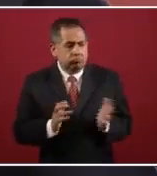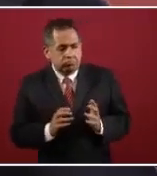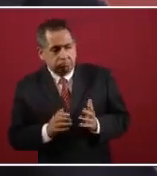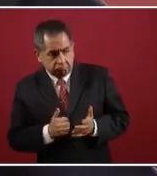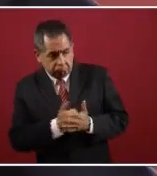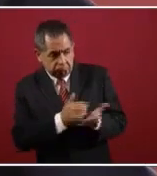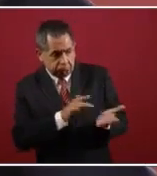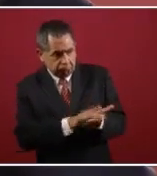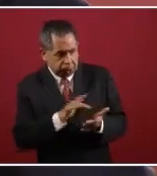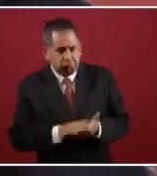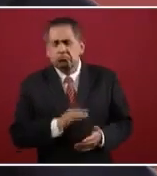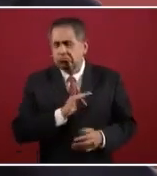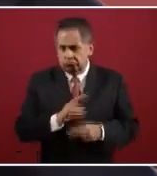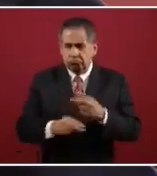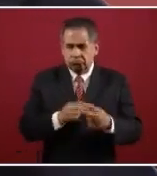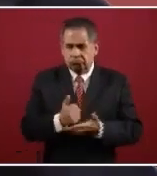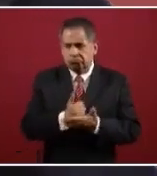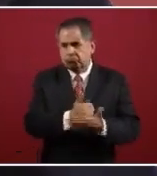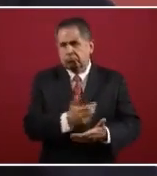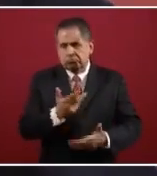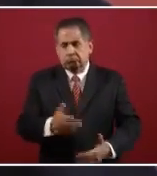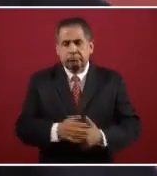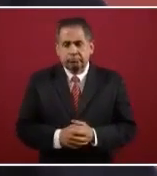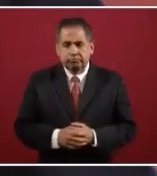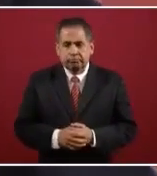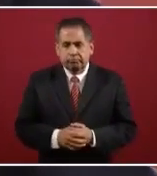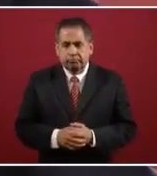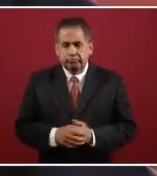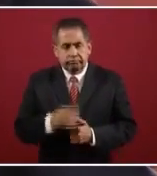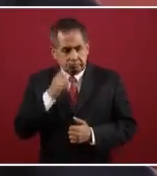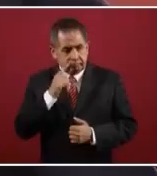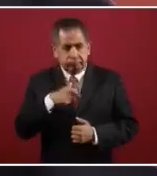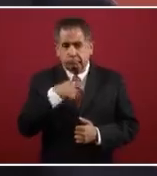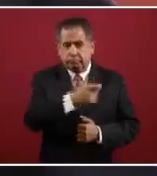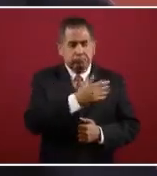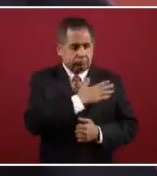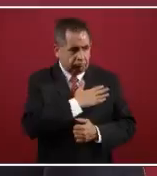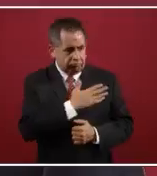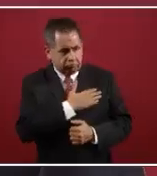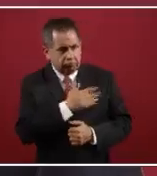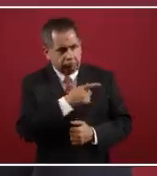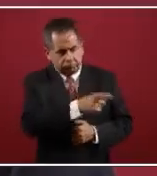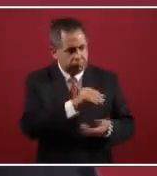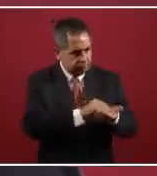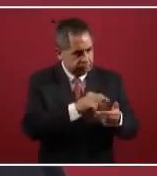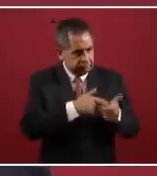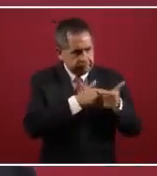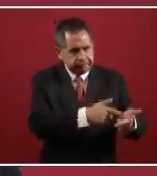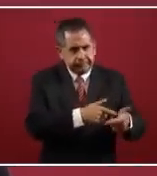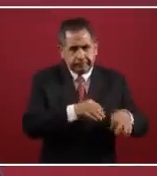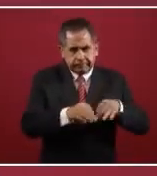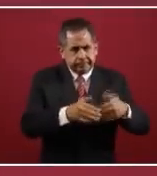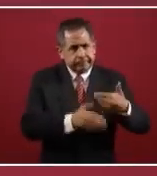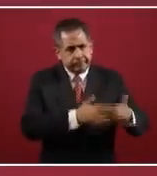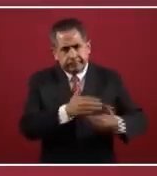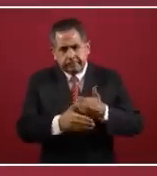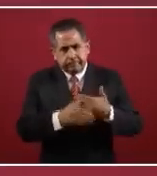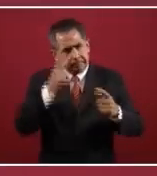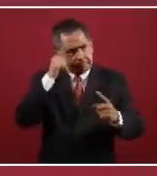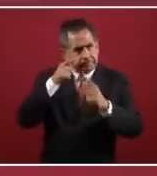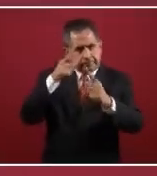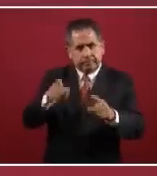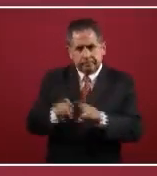ayudar lo vamos a hacer. Y además, los convoco a que sigan trabajando con ese